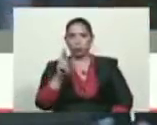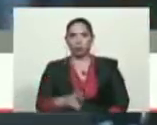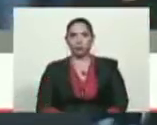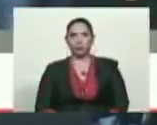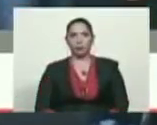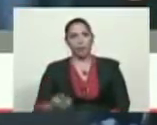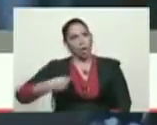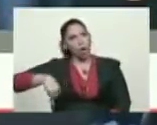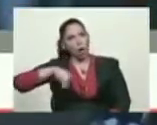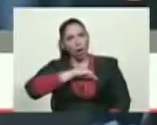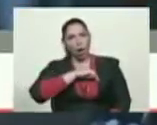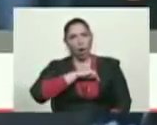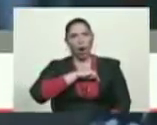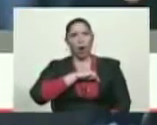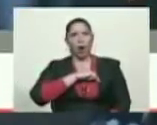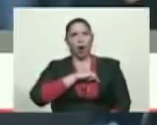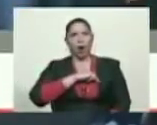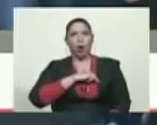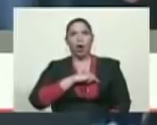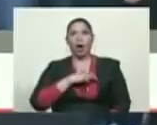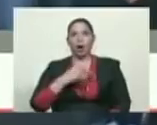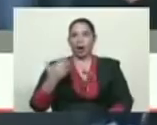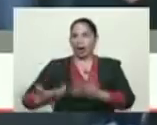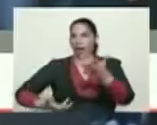Y nosotros, para calentar el brazo,